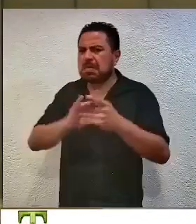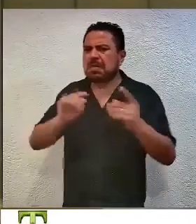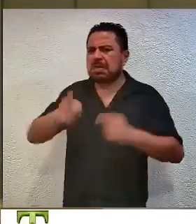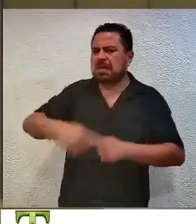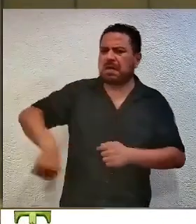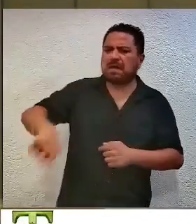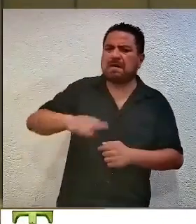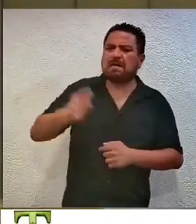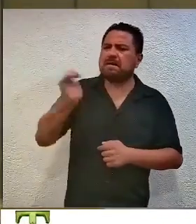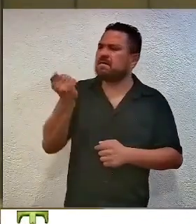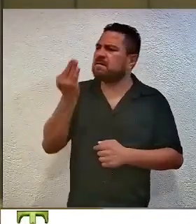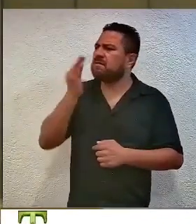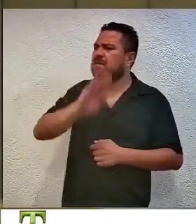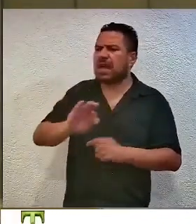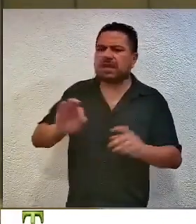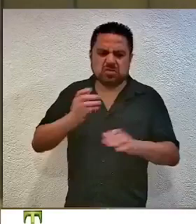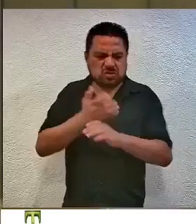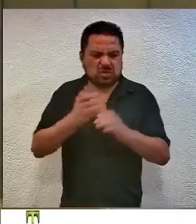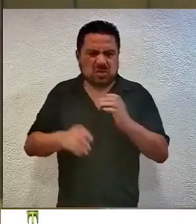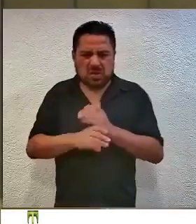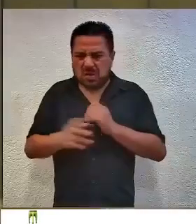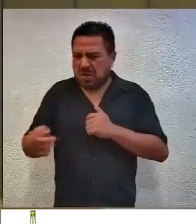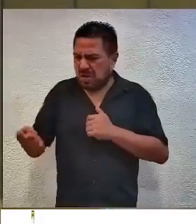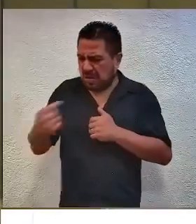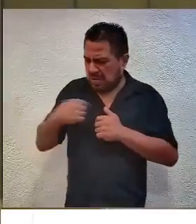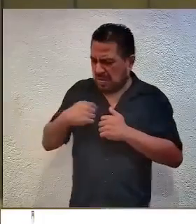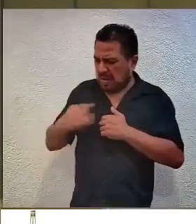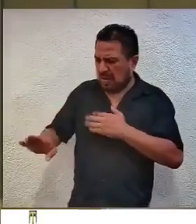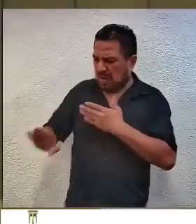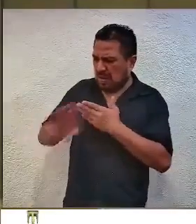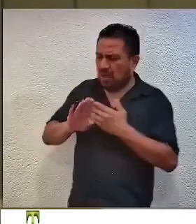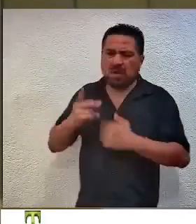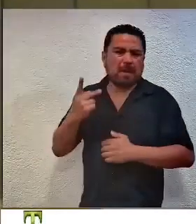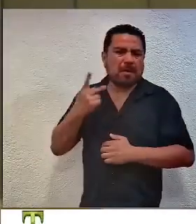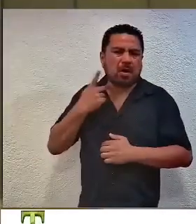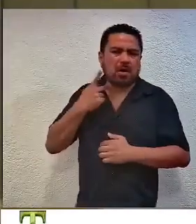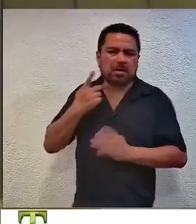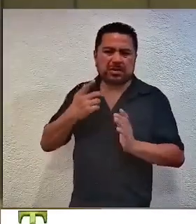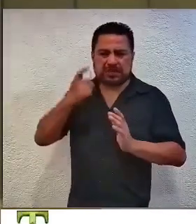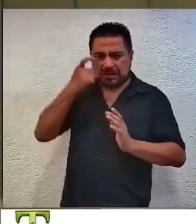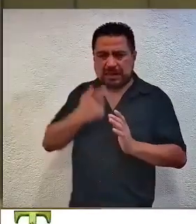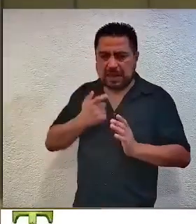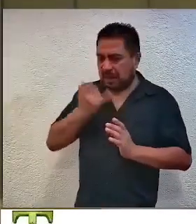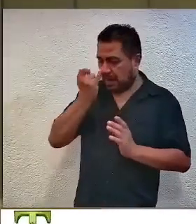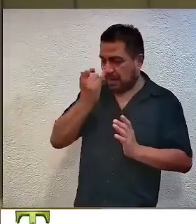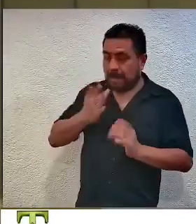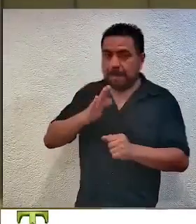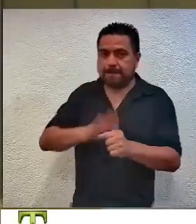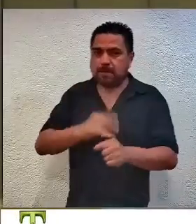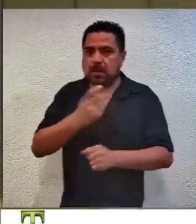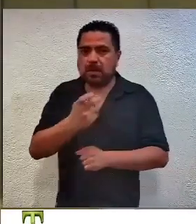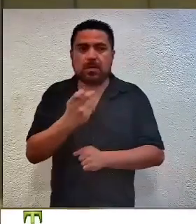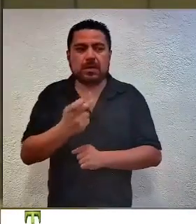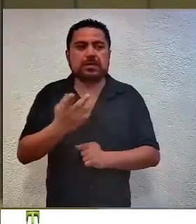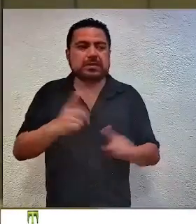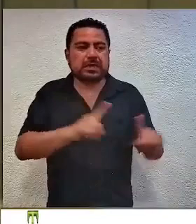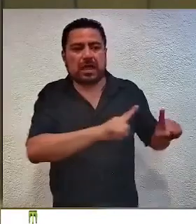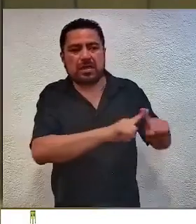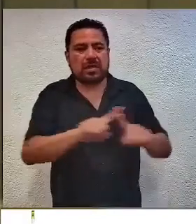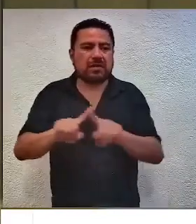falsos, señalando que es objeto de una persecución política en su contra y por ello la existencia de